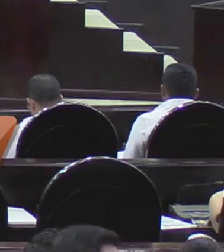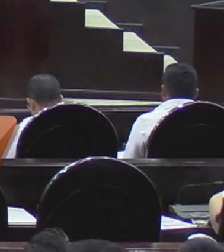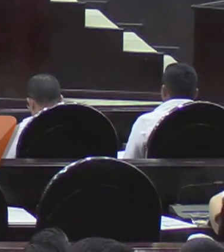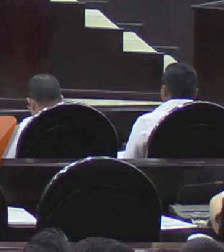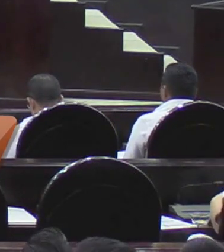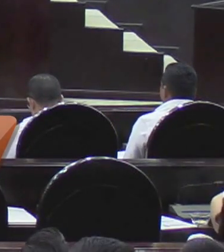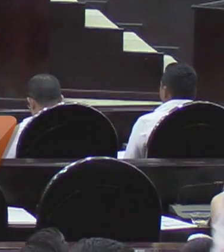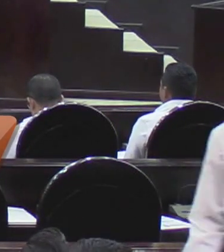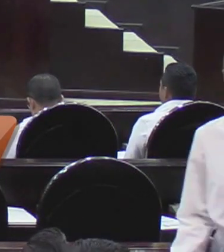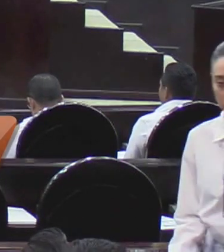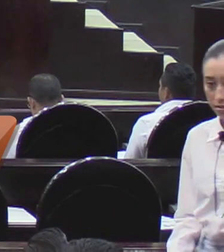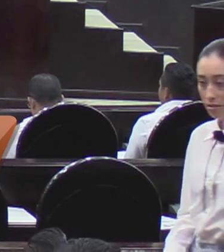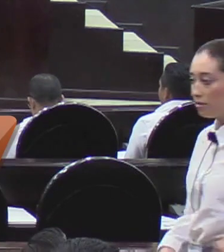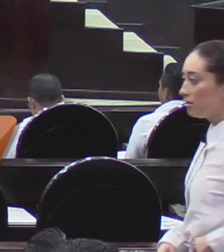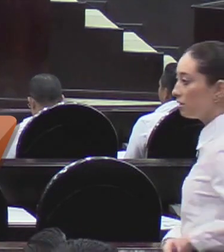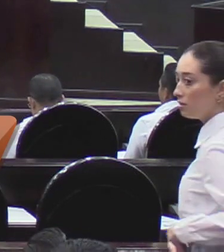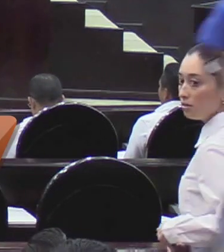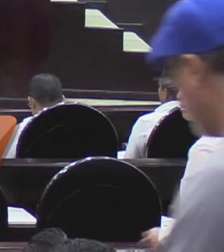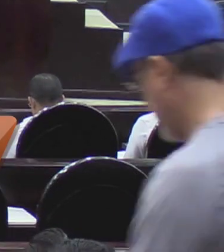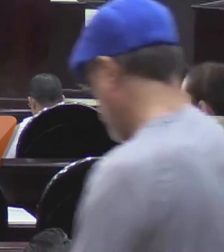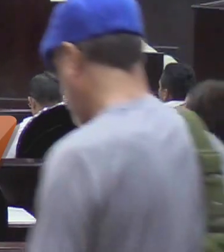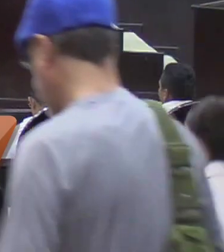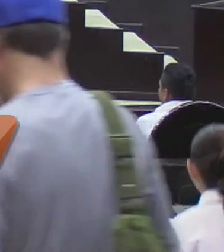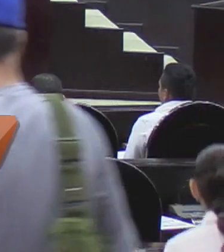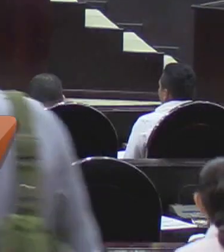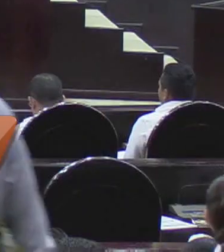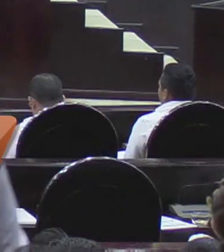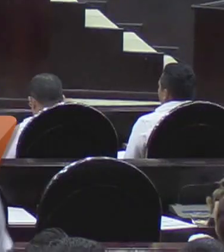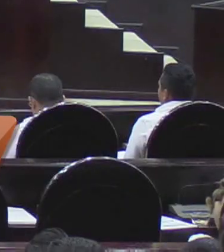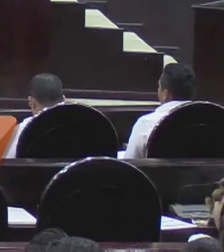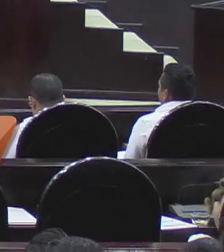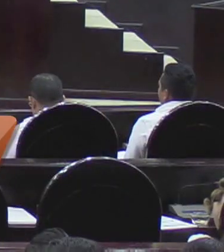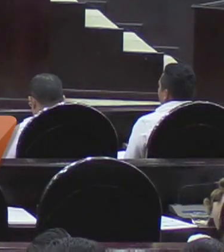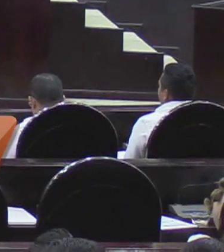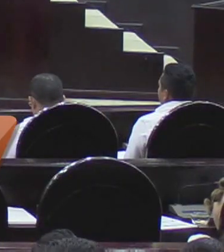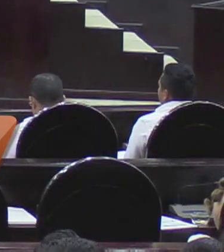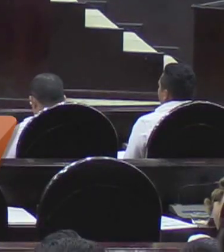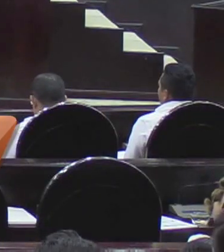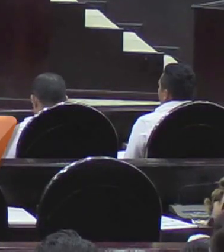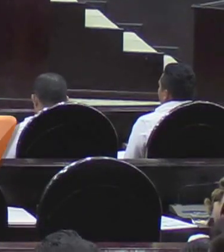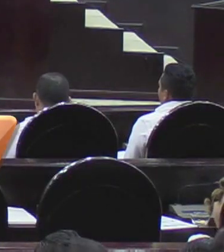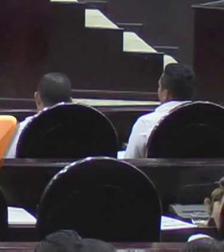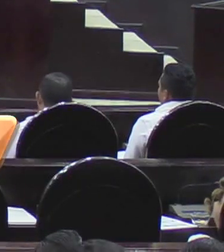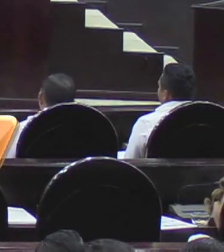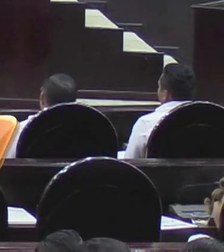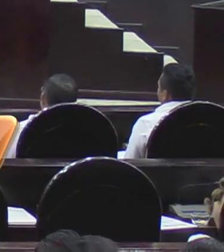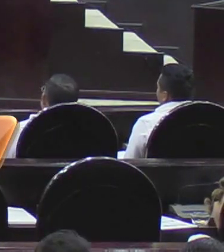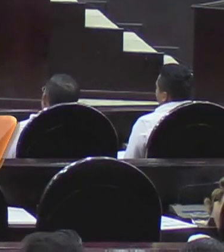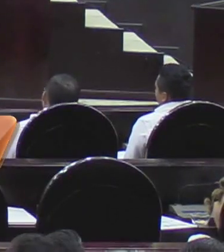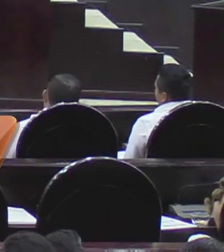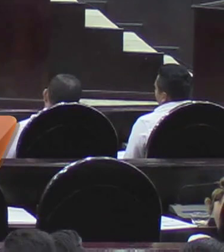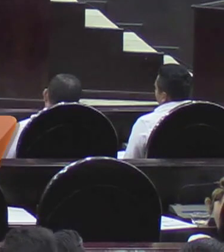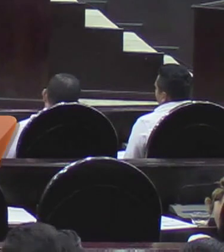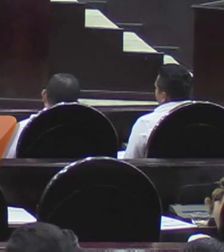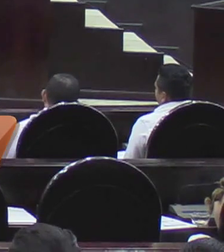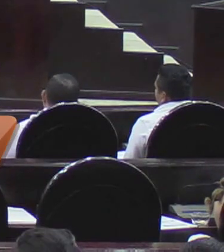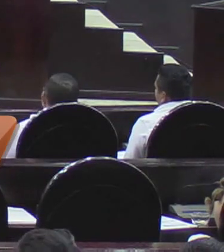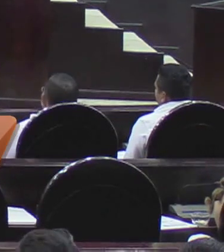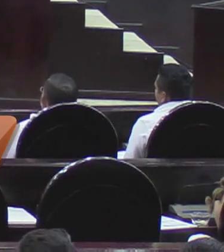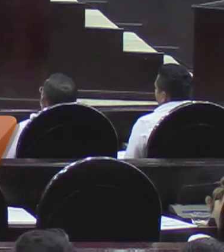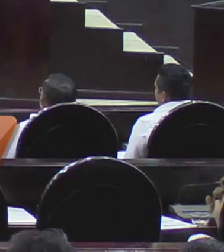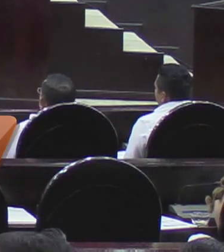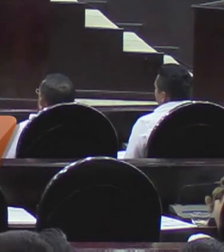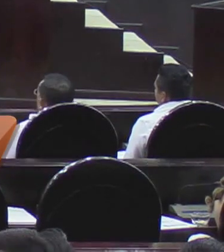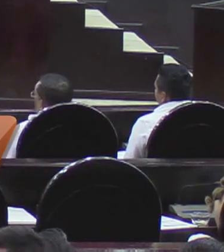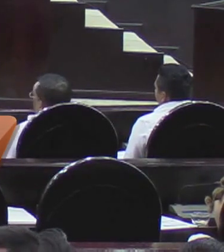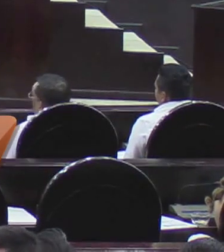congreso Solicito a la diputada secretaria Marta Verónica alcázar Cordero se sirva anunciar a la honorable asamblea el orden